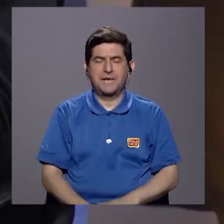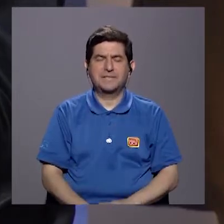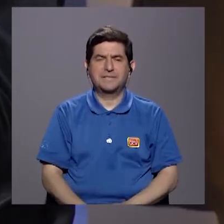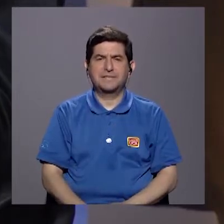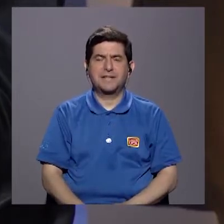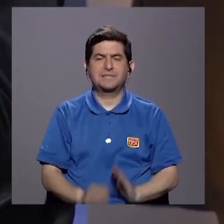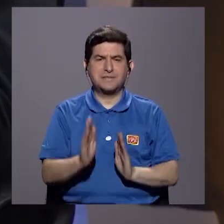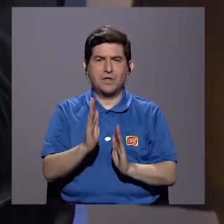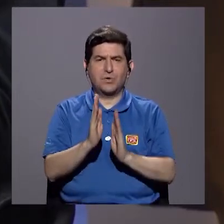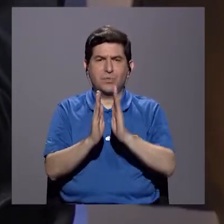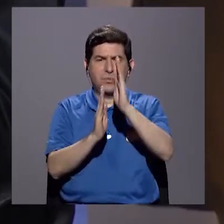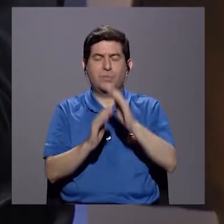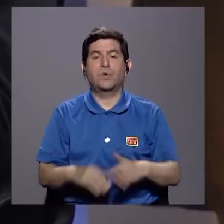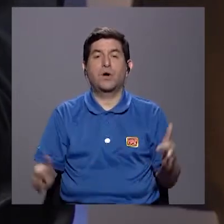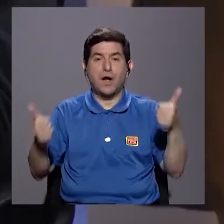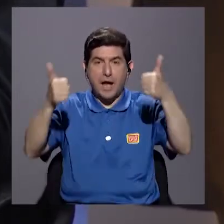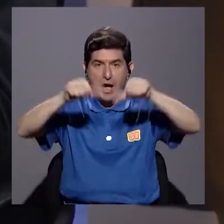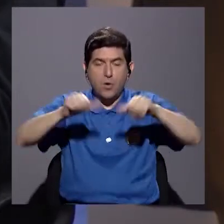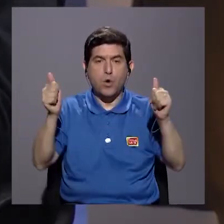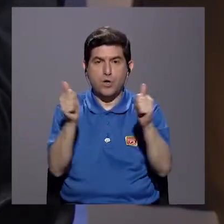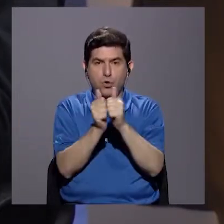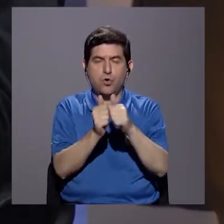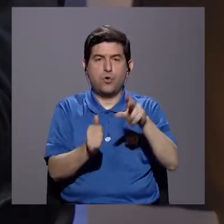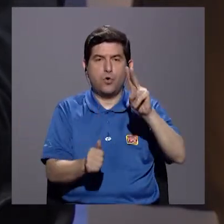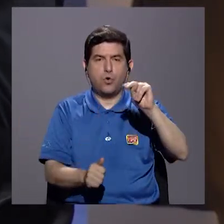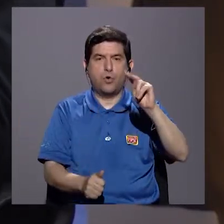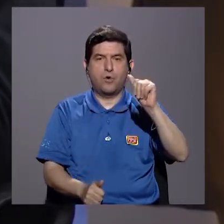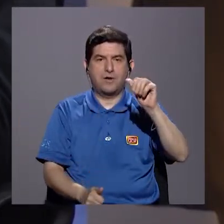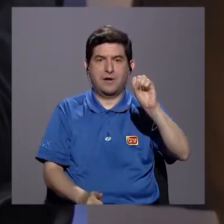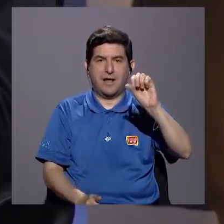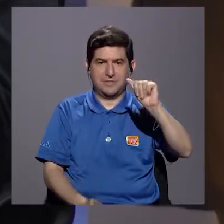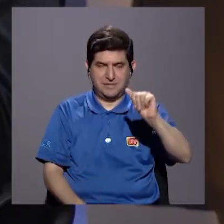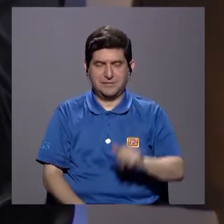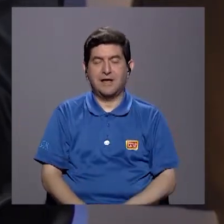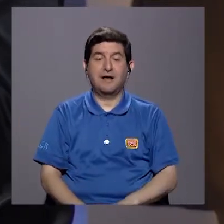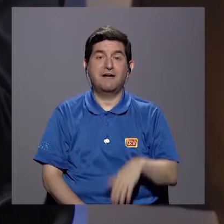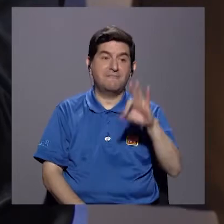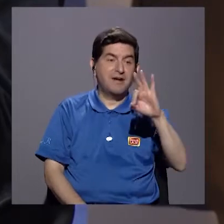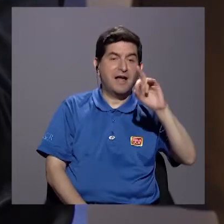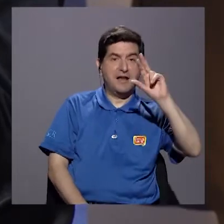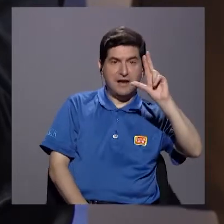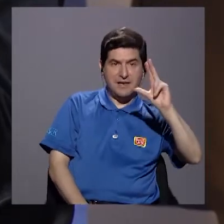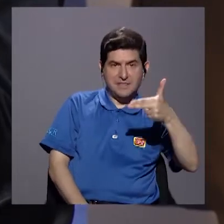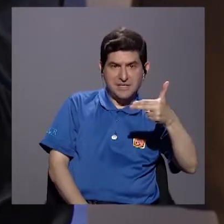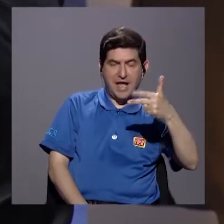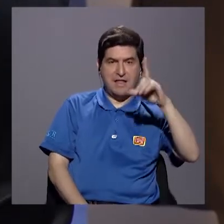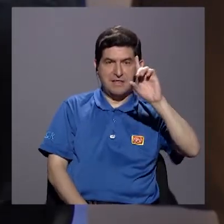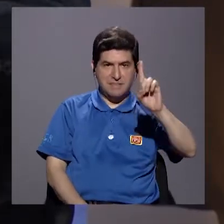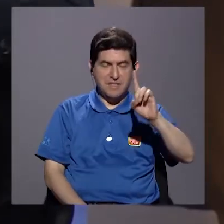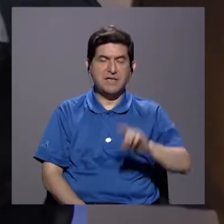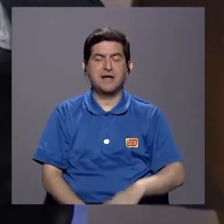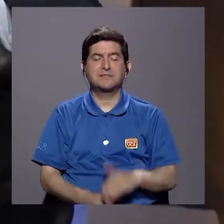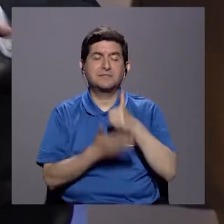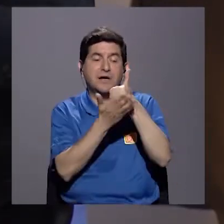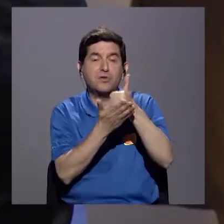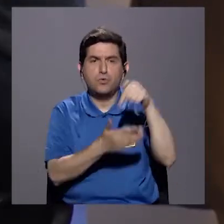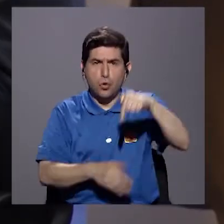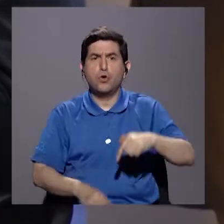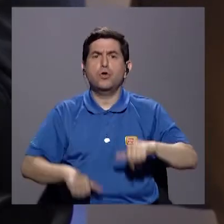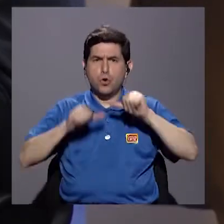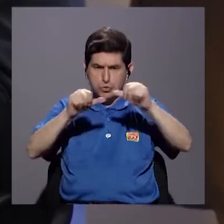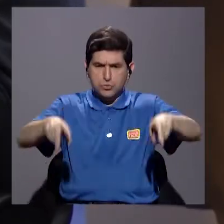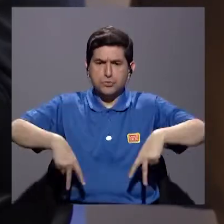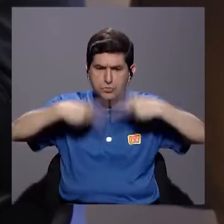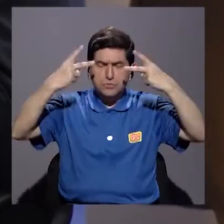misiones aerotransportadas. ¿Por qué? Porque nace con un convenio con la NASA que Franklin nos ayudó a crear y que todavía al día de hoy está